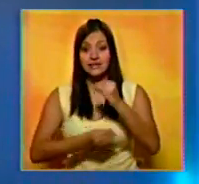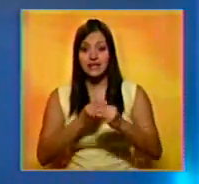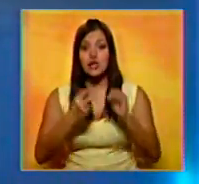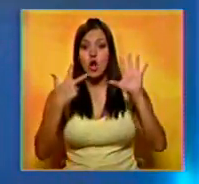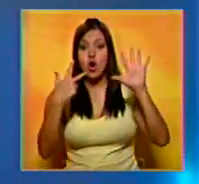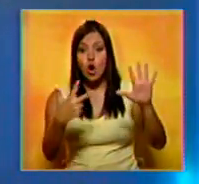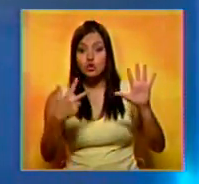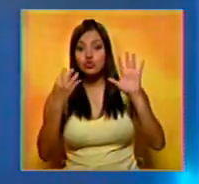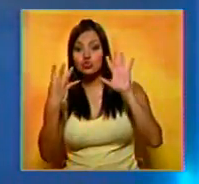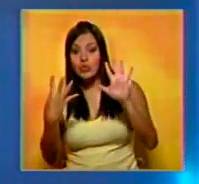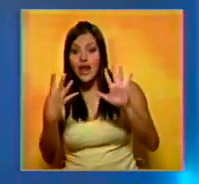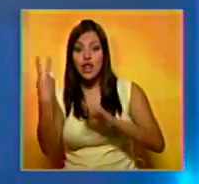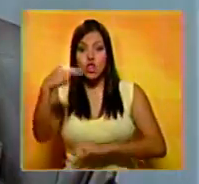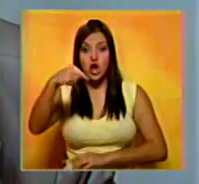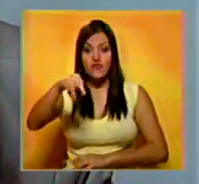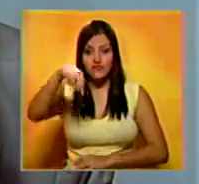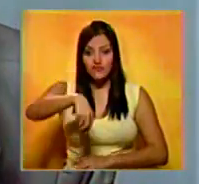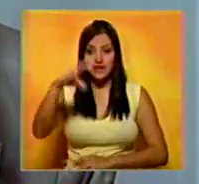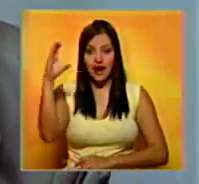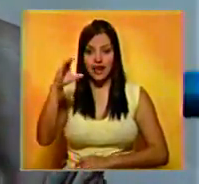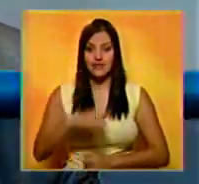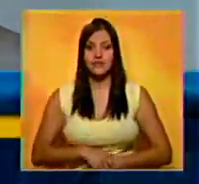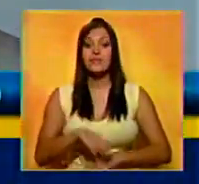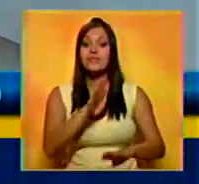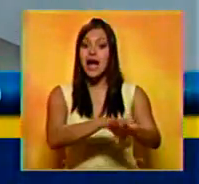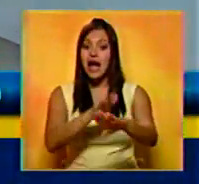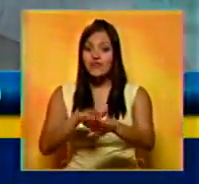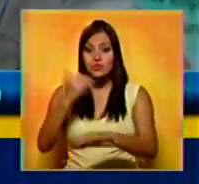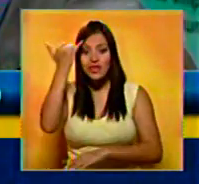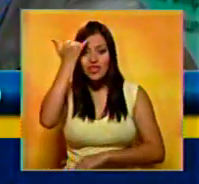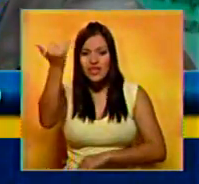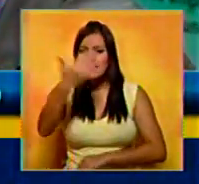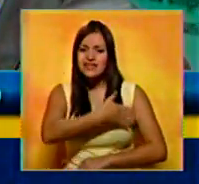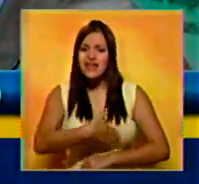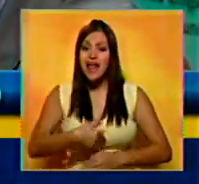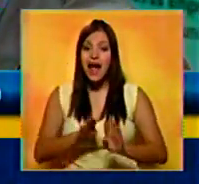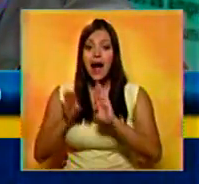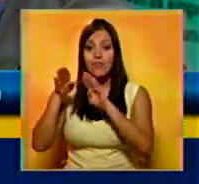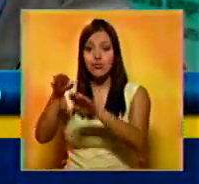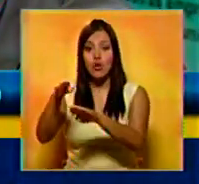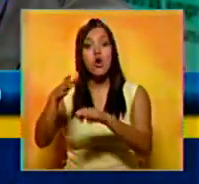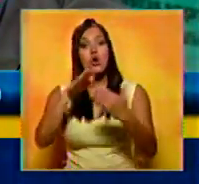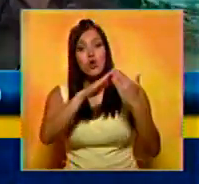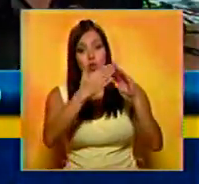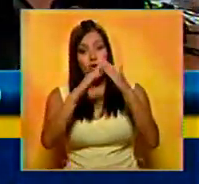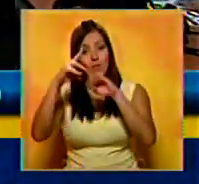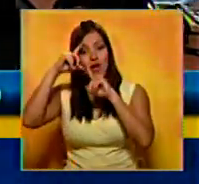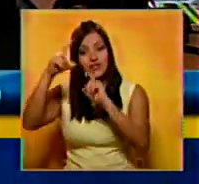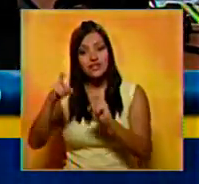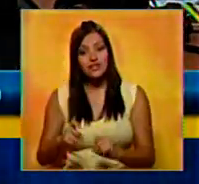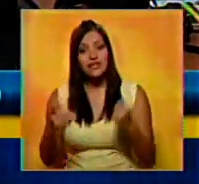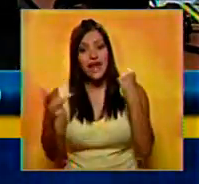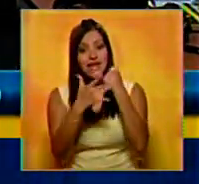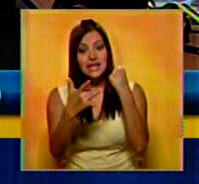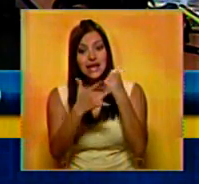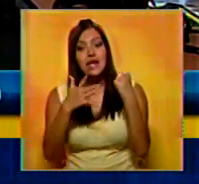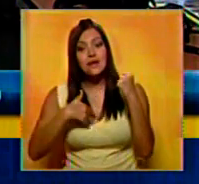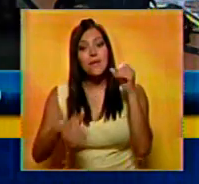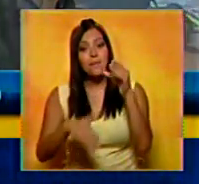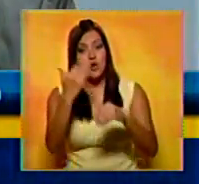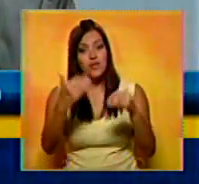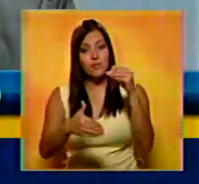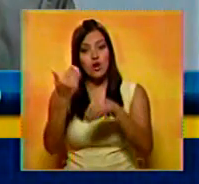8 y 9 de noviembre aquí en Caracas. Roy señaló que la iniciativa pretende brindar un aporte a la comunidad profesional y técnica para la